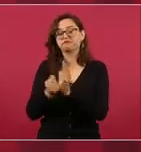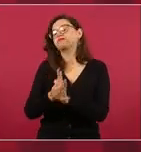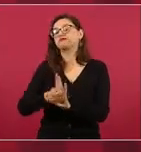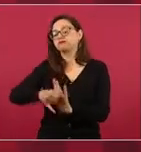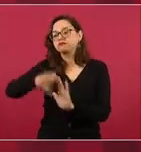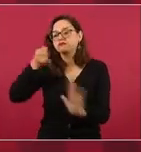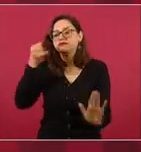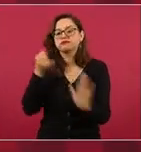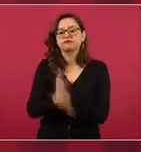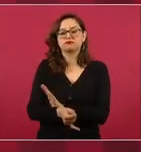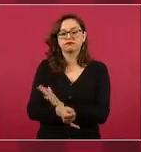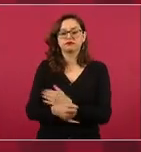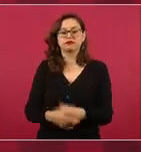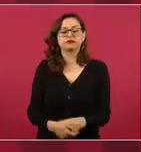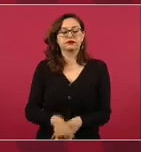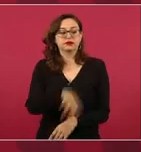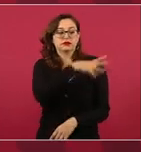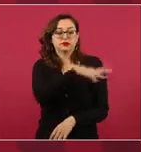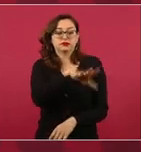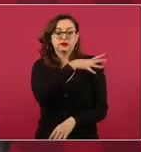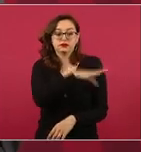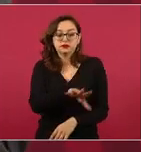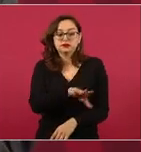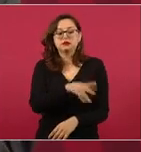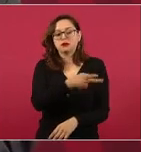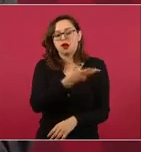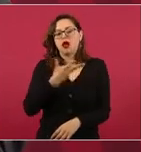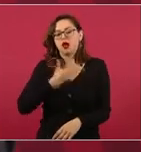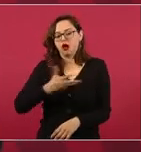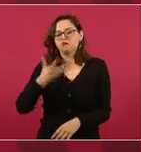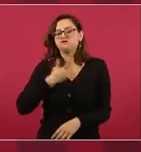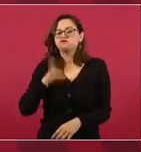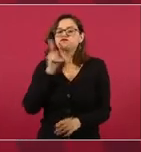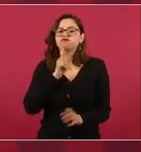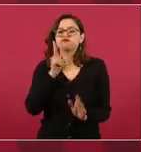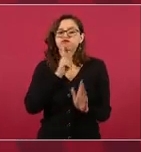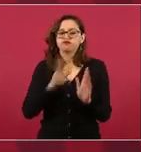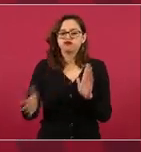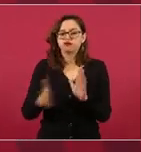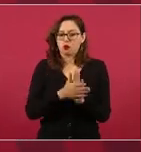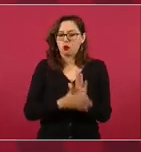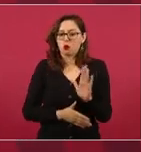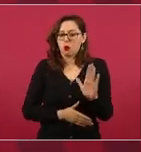lo mencionó es porque tiene algunos elementos, sin embargo,